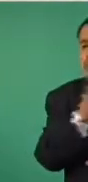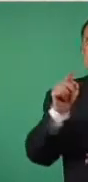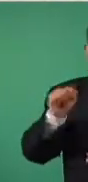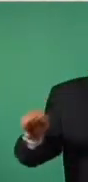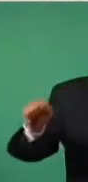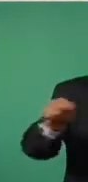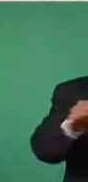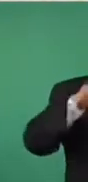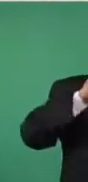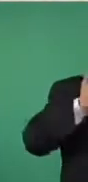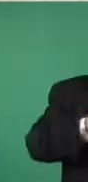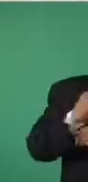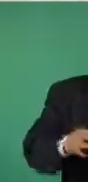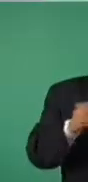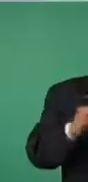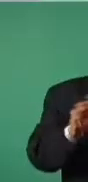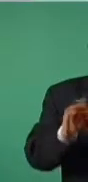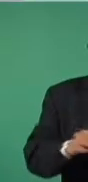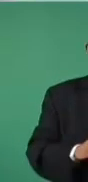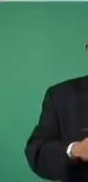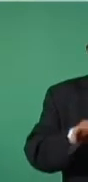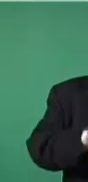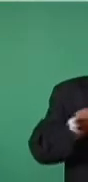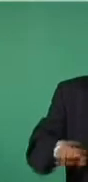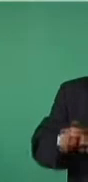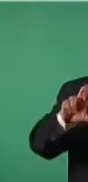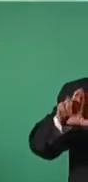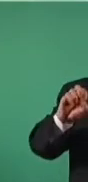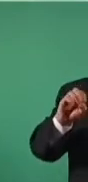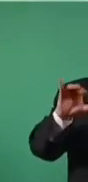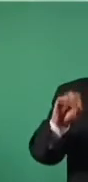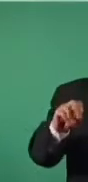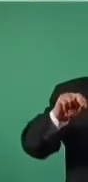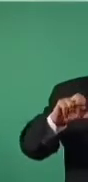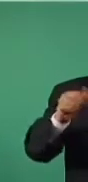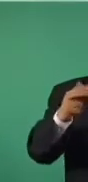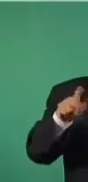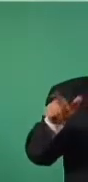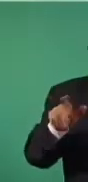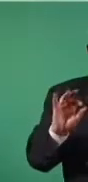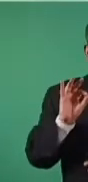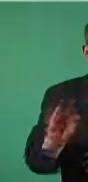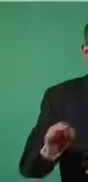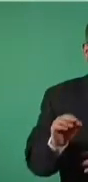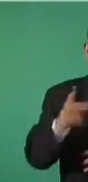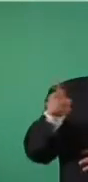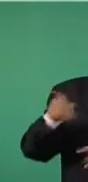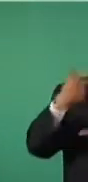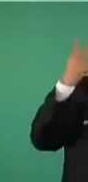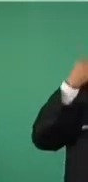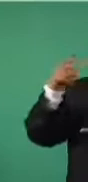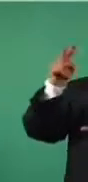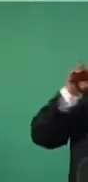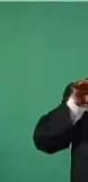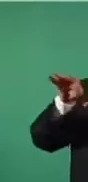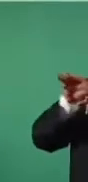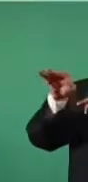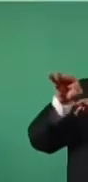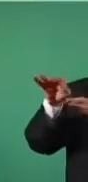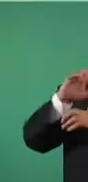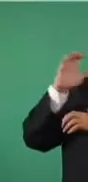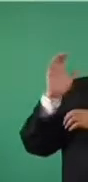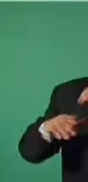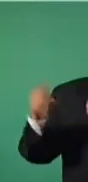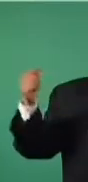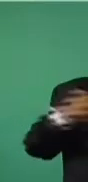servidores públicos. En el caso de Rocío Nale, está regresando de un viaje que